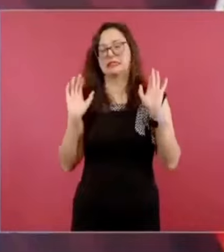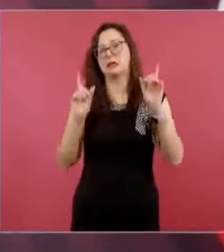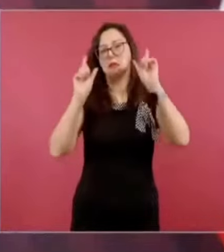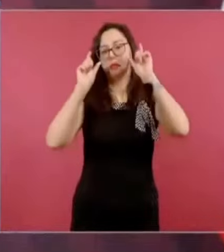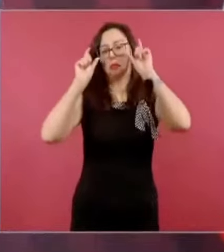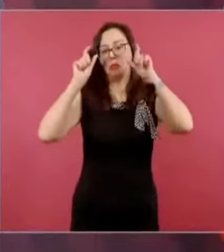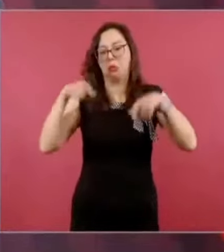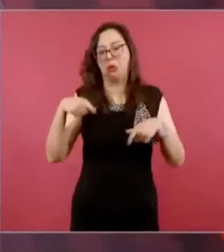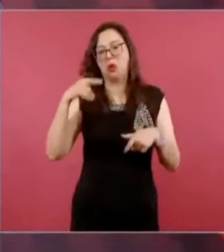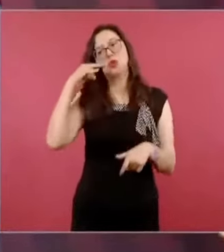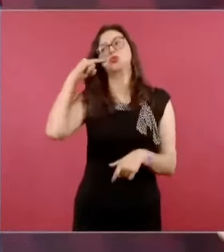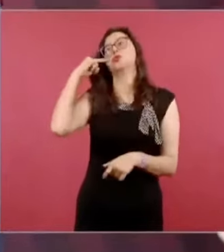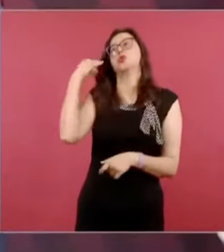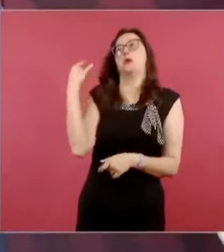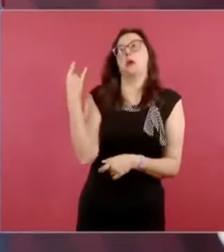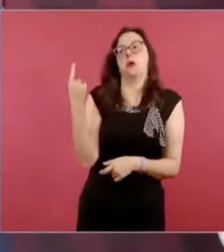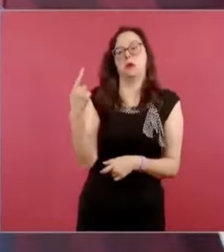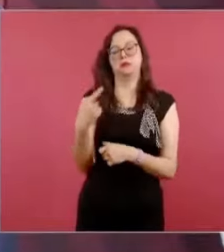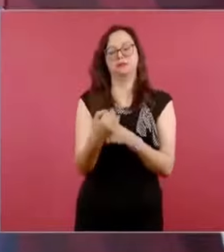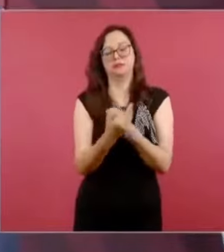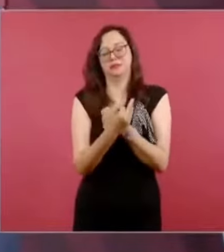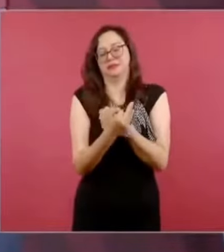De todas maneras,